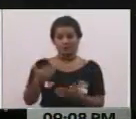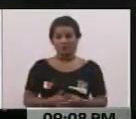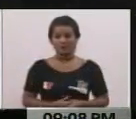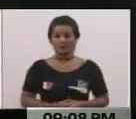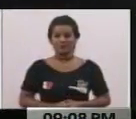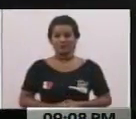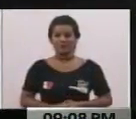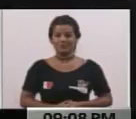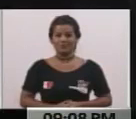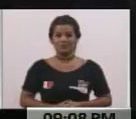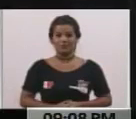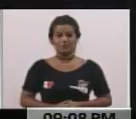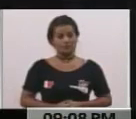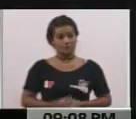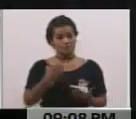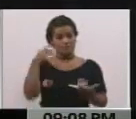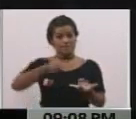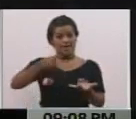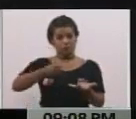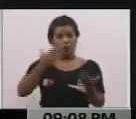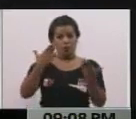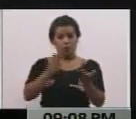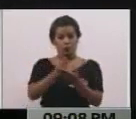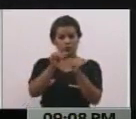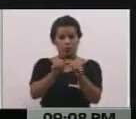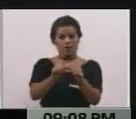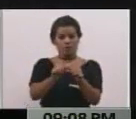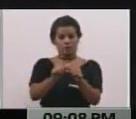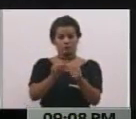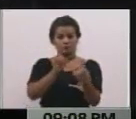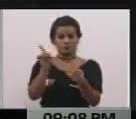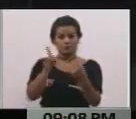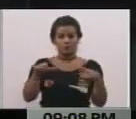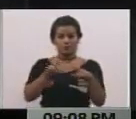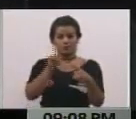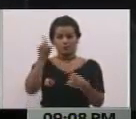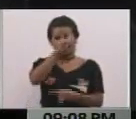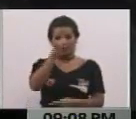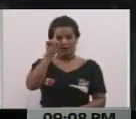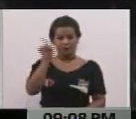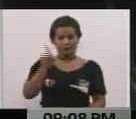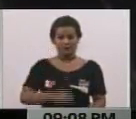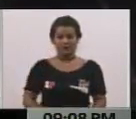pase al programa con el mazo dando y su moderador, Diosdado Cabello. Adelante.